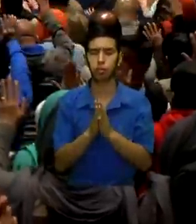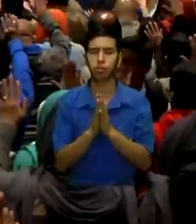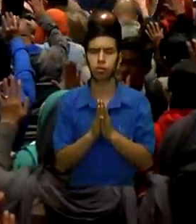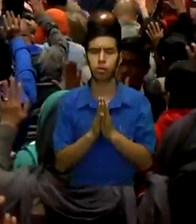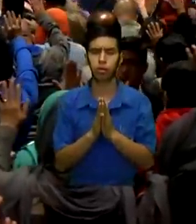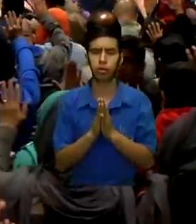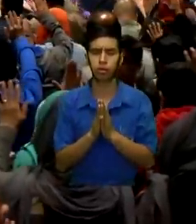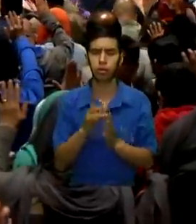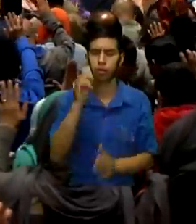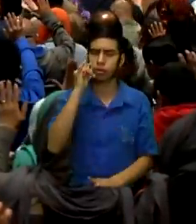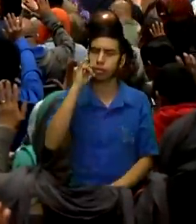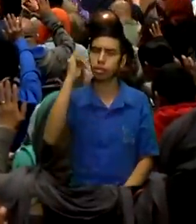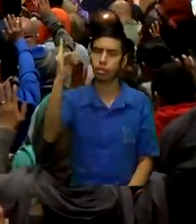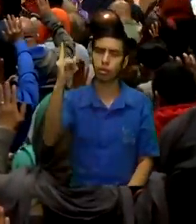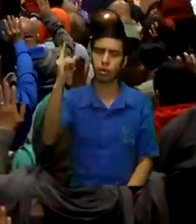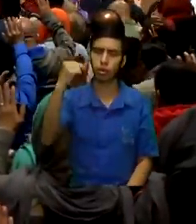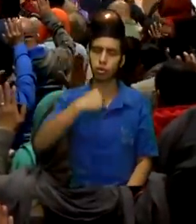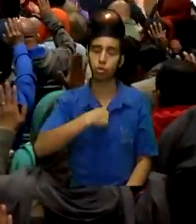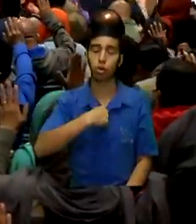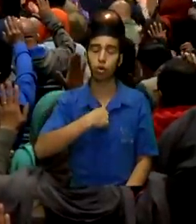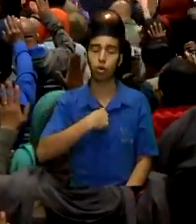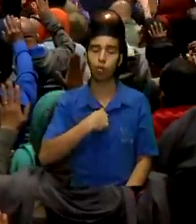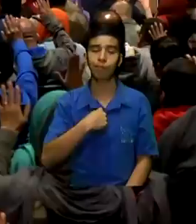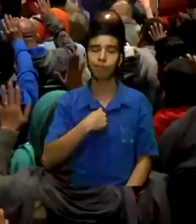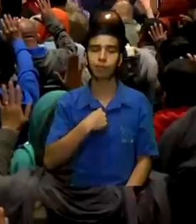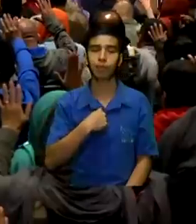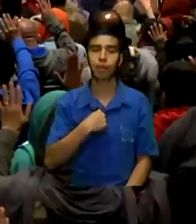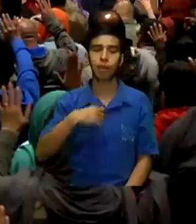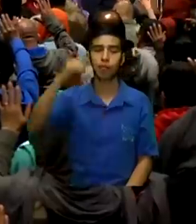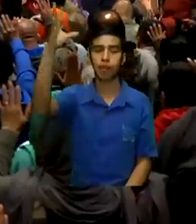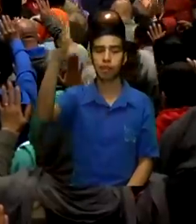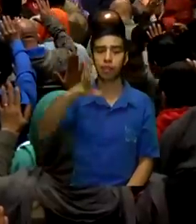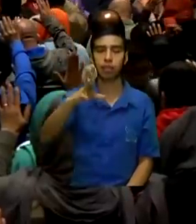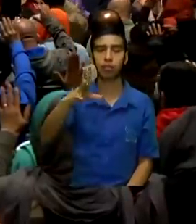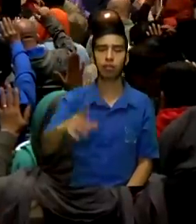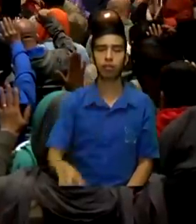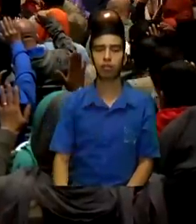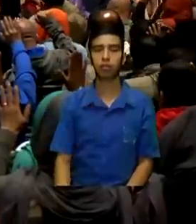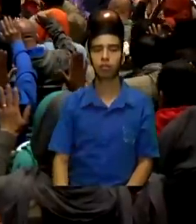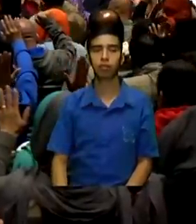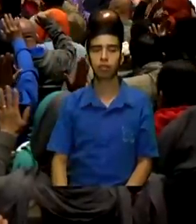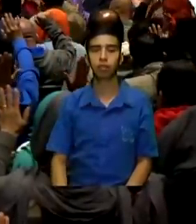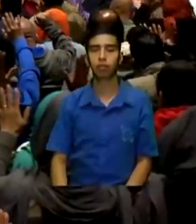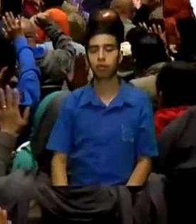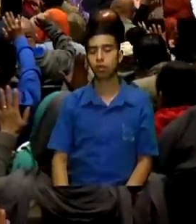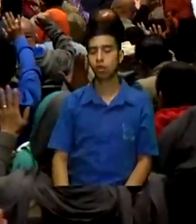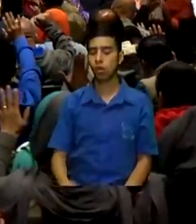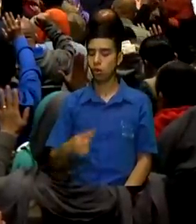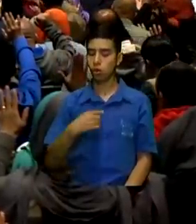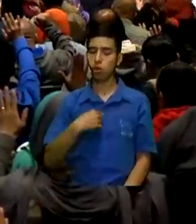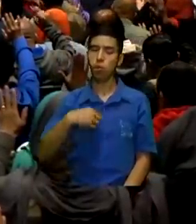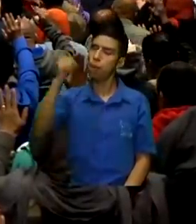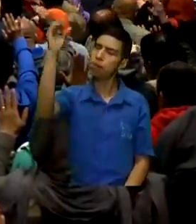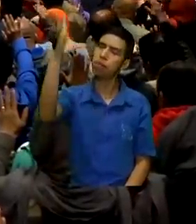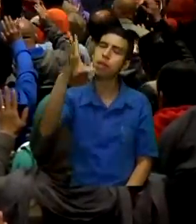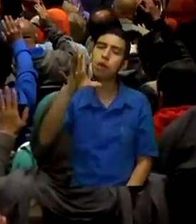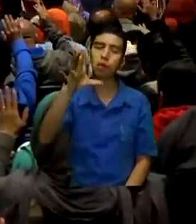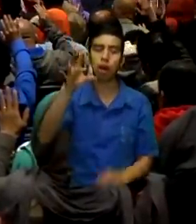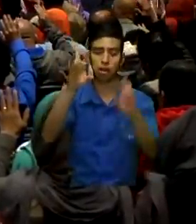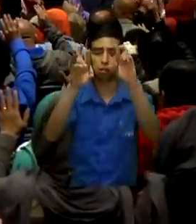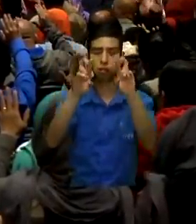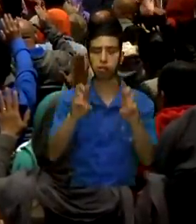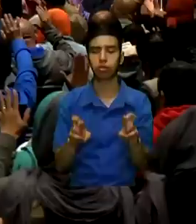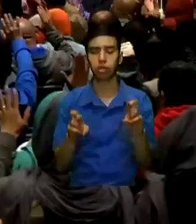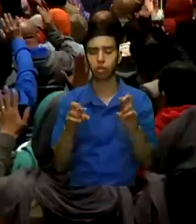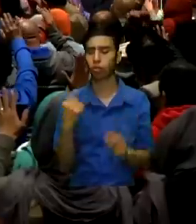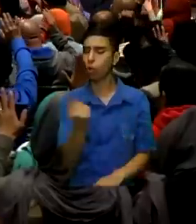Señor, yo como hijo tuyo los bendigo, pero también te pido que tú les bendigas. Nosotros nos